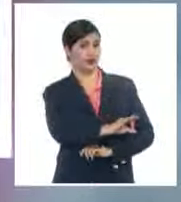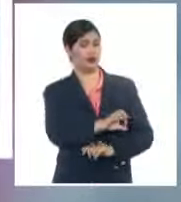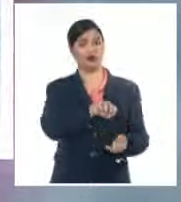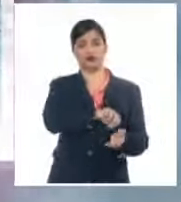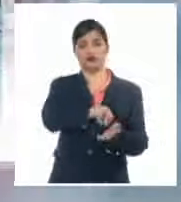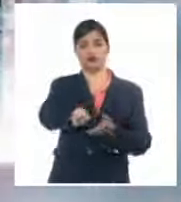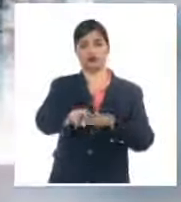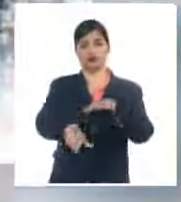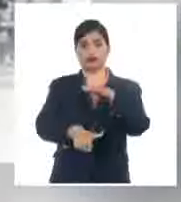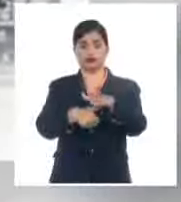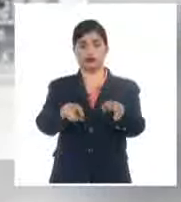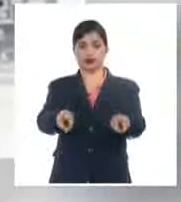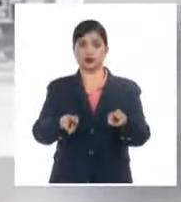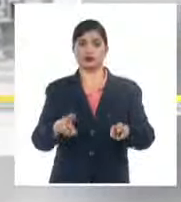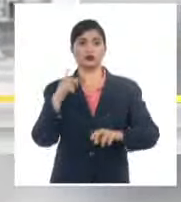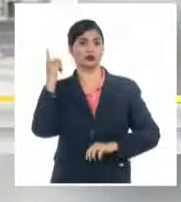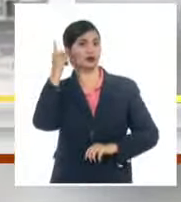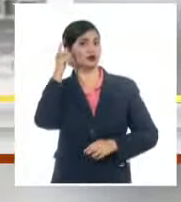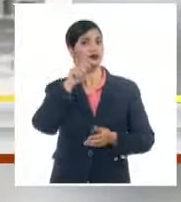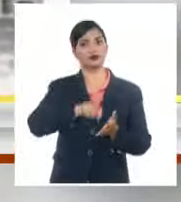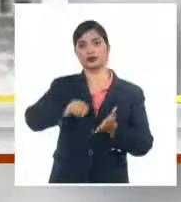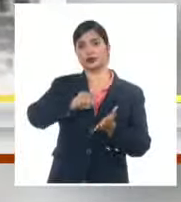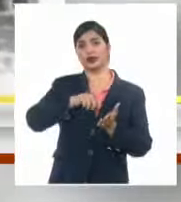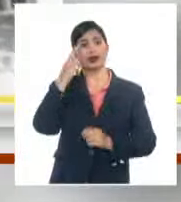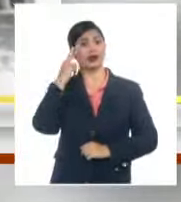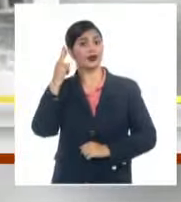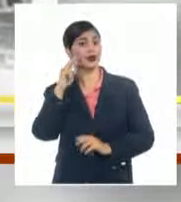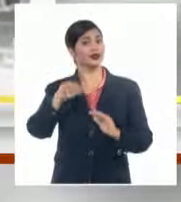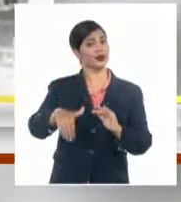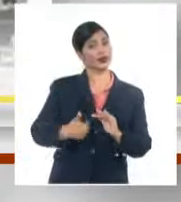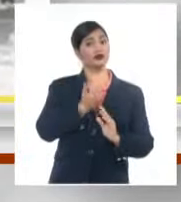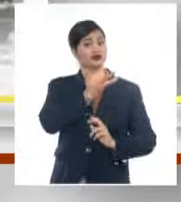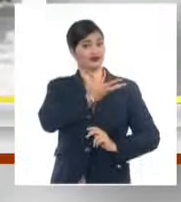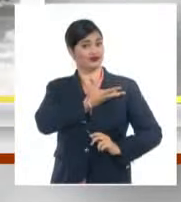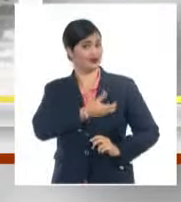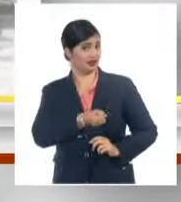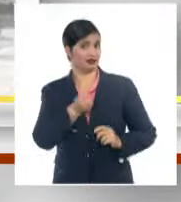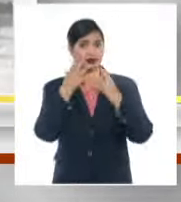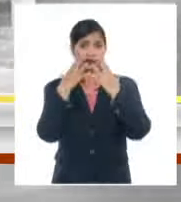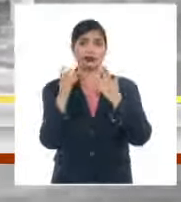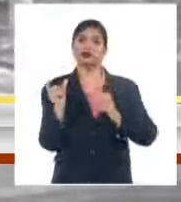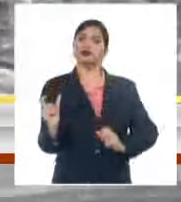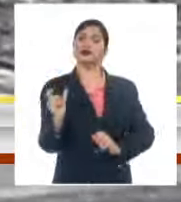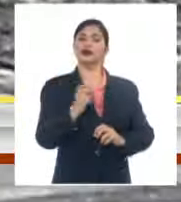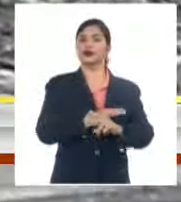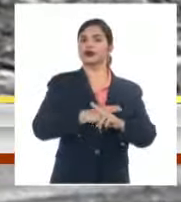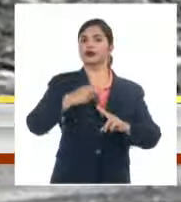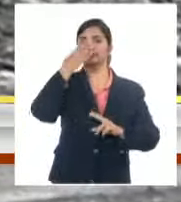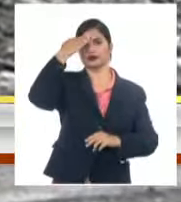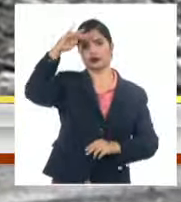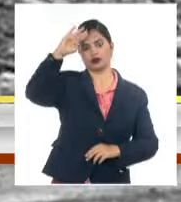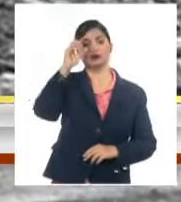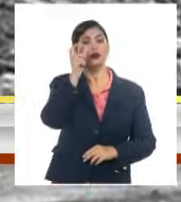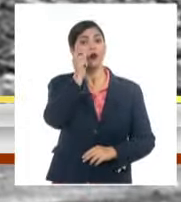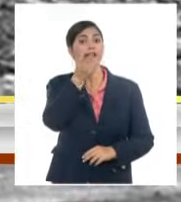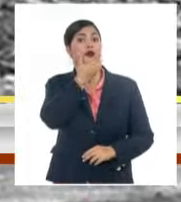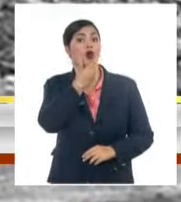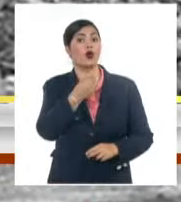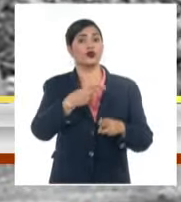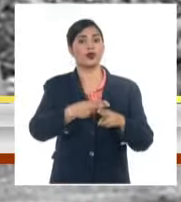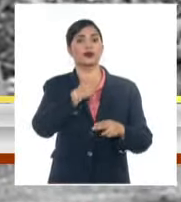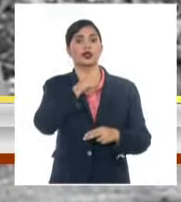Popular, Esteban Lasso Hernández, rememoró uno de los momentos más recordados de este suceso, cuando el joven Eduardo García Delgado escribía